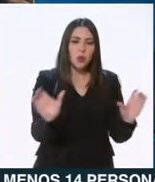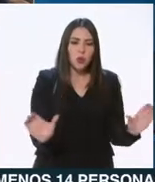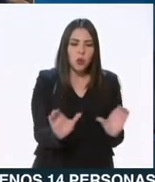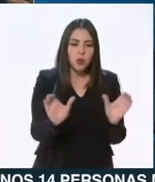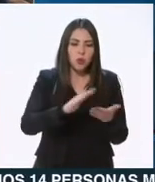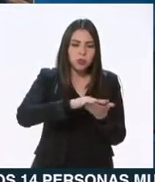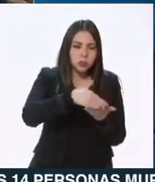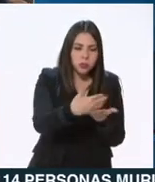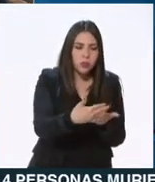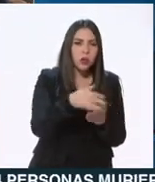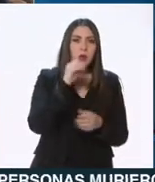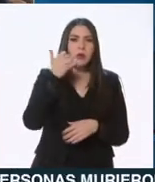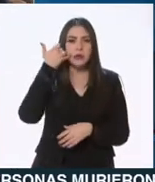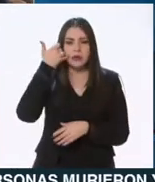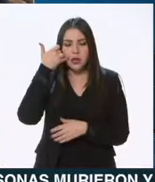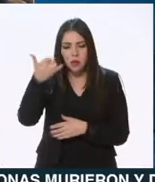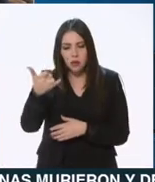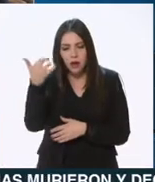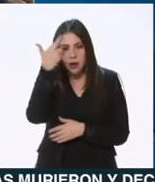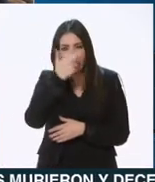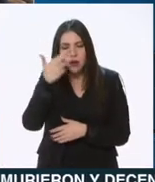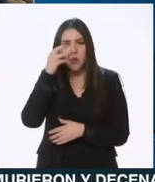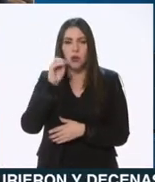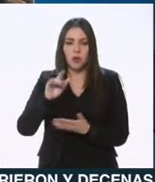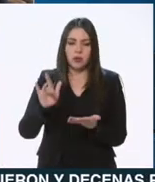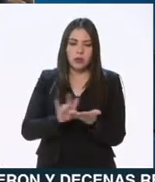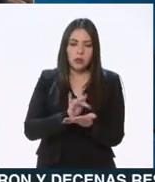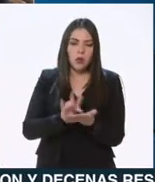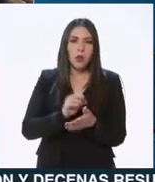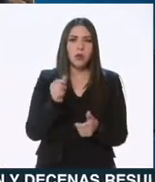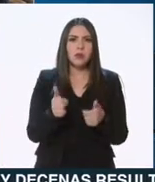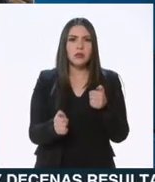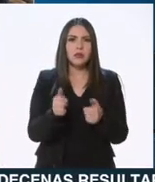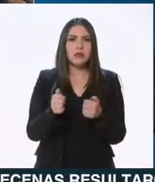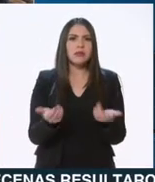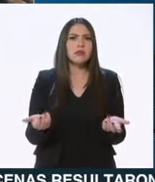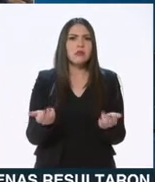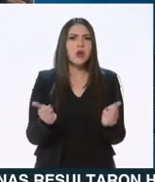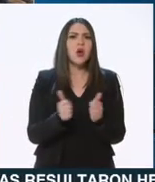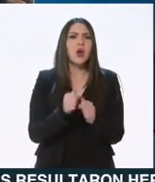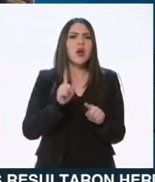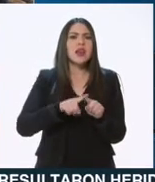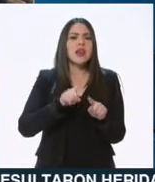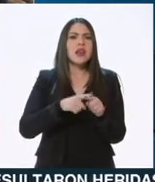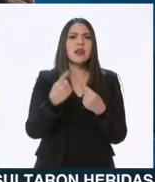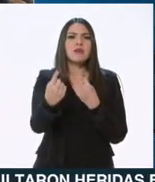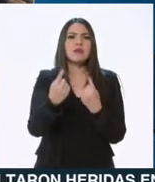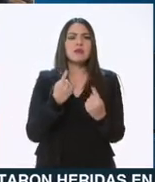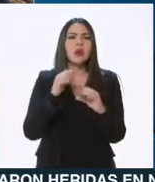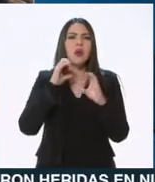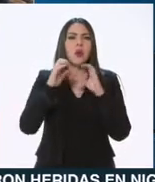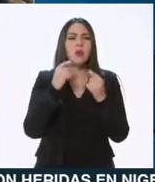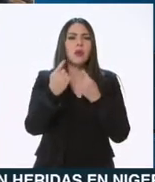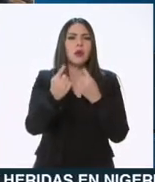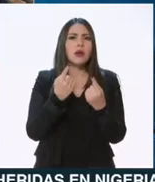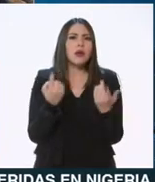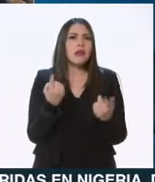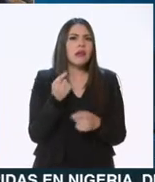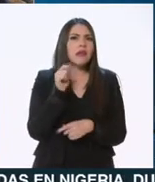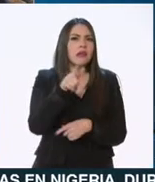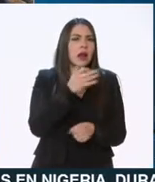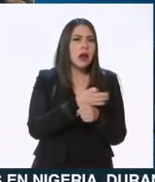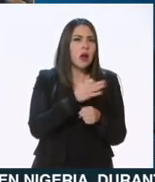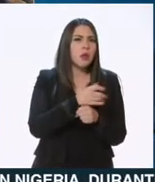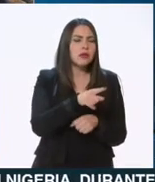el teléfono, en la tableta, a través de las consolas de videojuegos. ¿Con quiénes están interactuando? ¿De qué forma se están comportando? ¿Cómo es que se